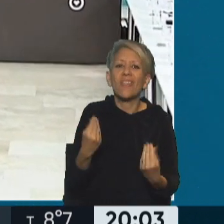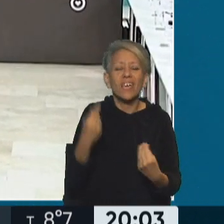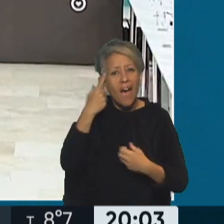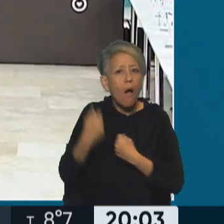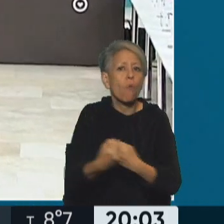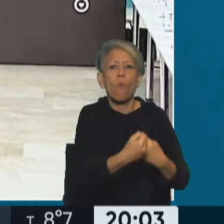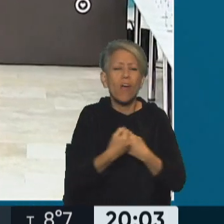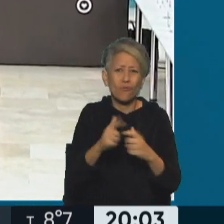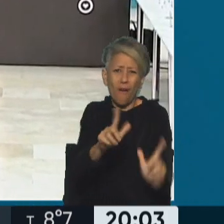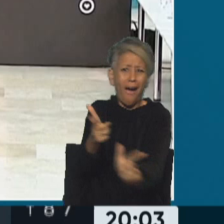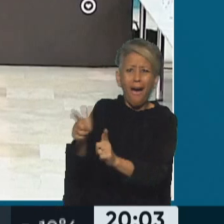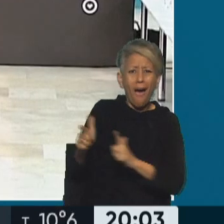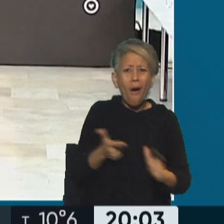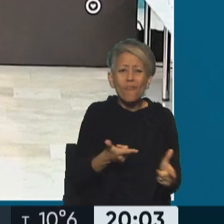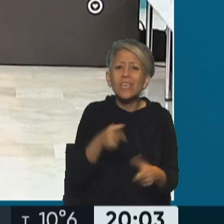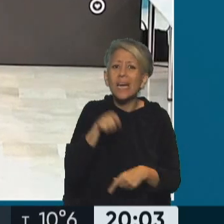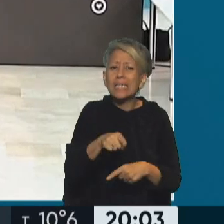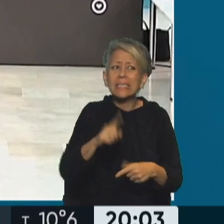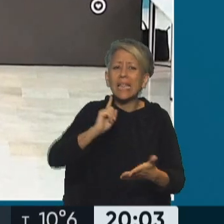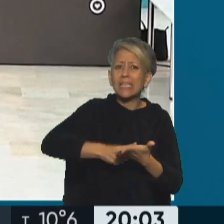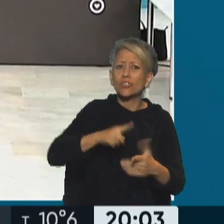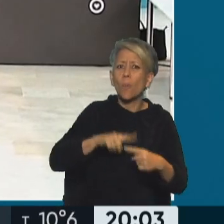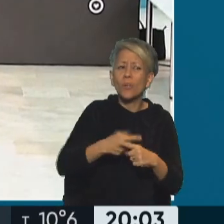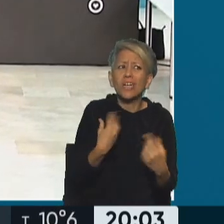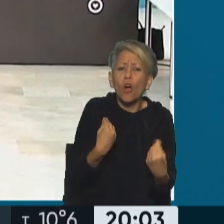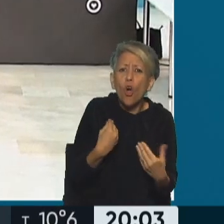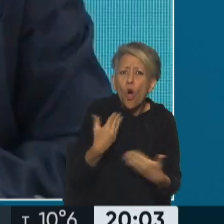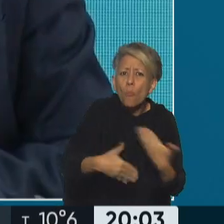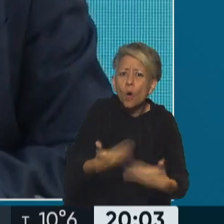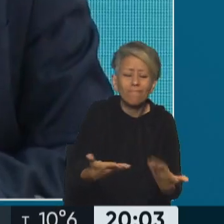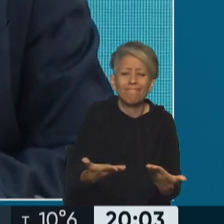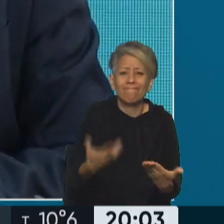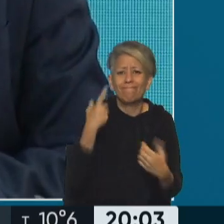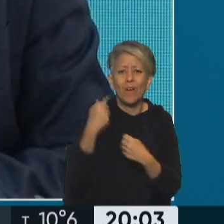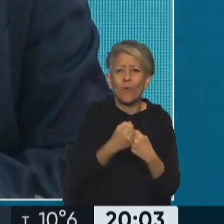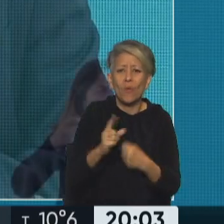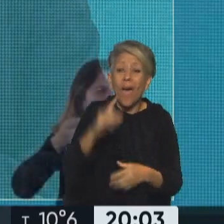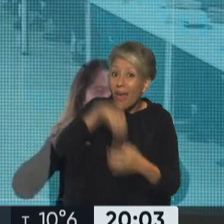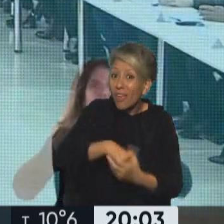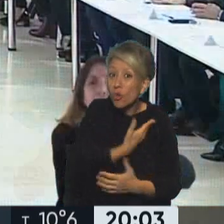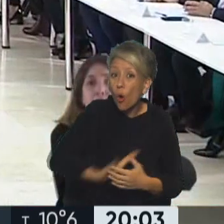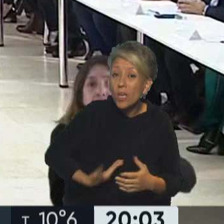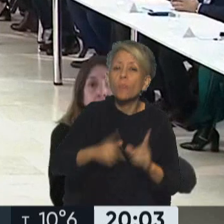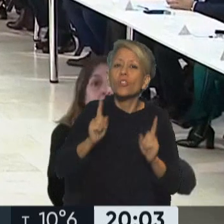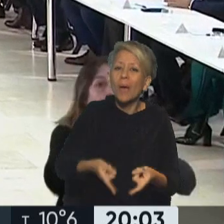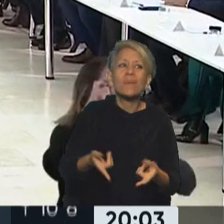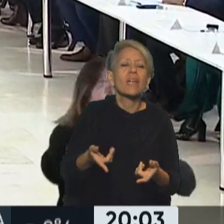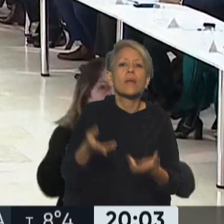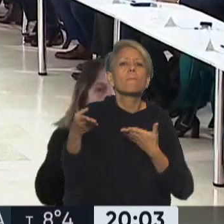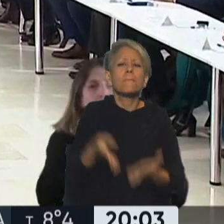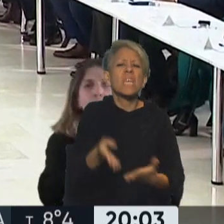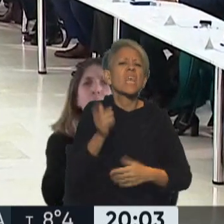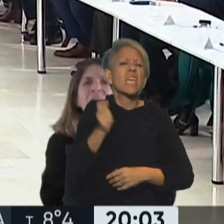consenso, de acuerdo respecto de cómo llevar esta política, no solamente demandada adentro del gobierno, sino que además demandada por el Fondo